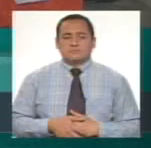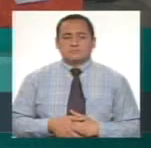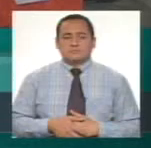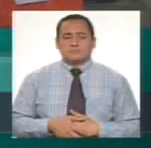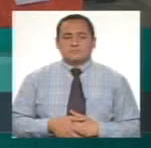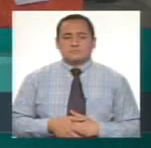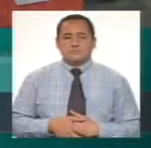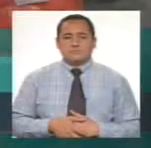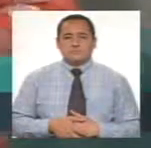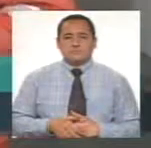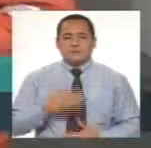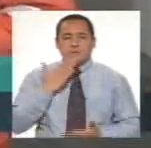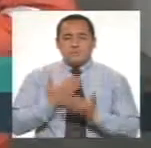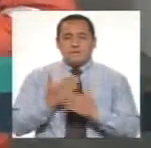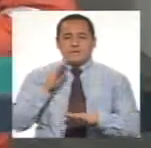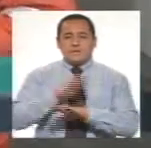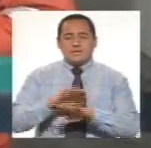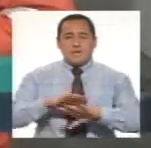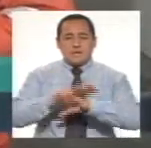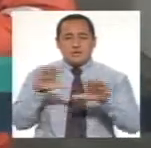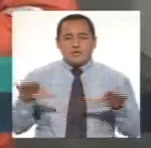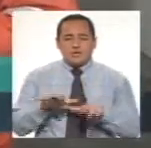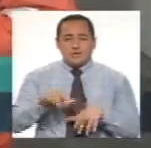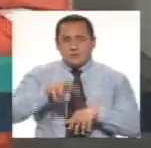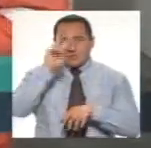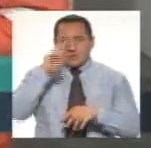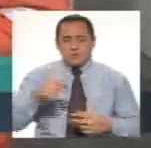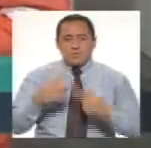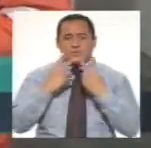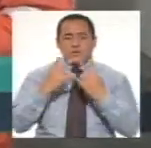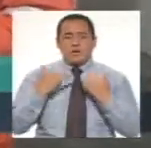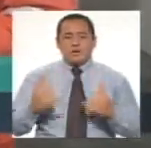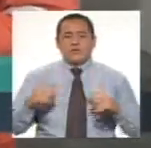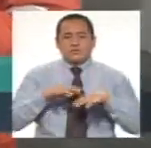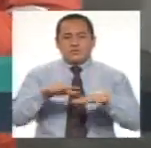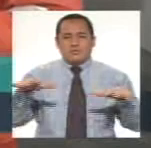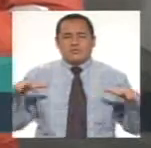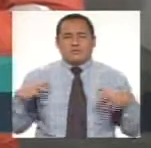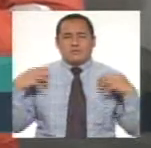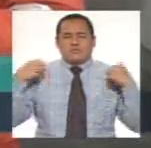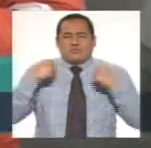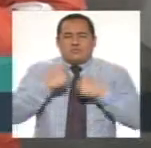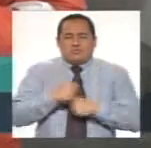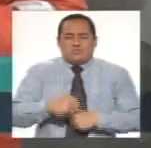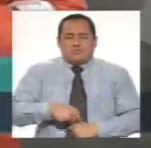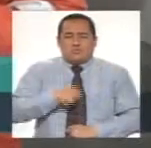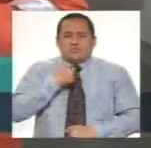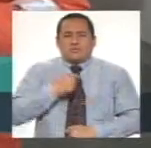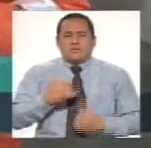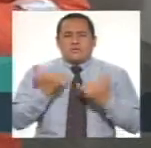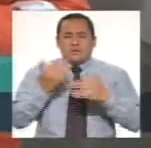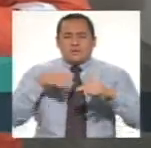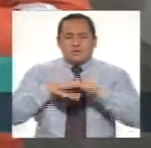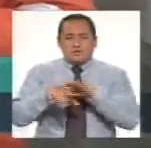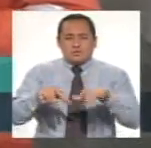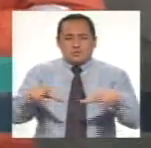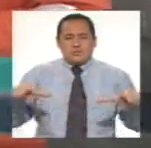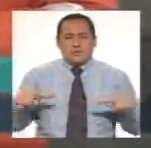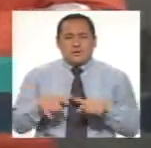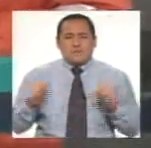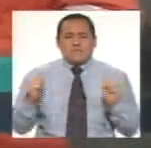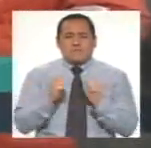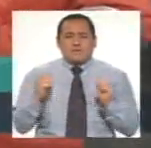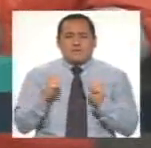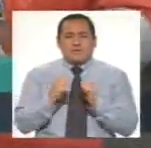Alex. Bien, buenas tardes a todo el país. Como ustedes pueden apreciar, estamos completamente abrigados. Nos encontramos en la central de cadena de